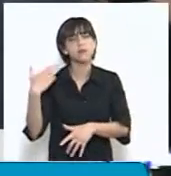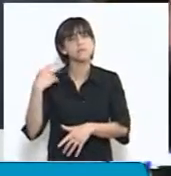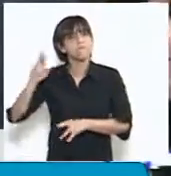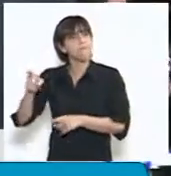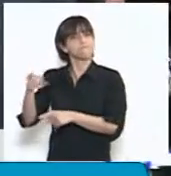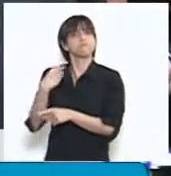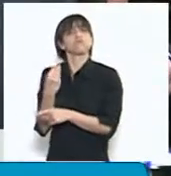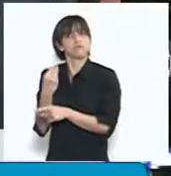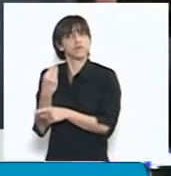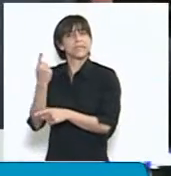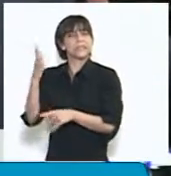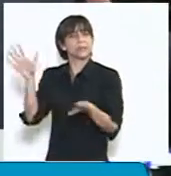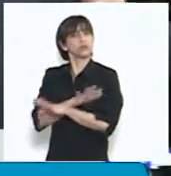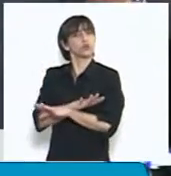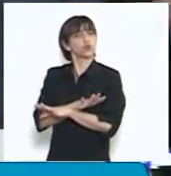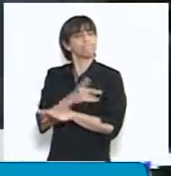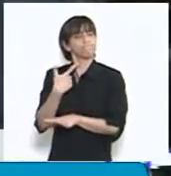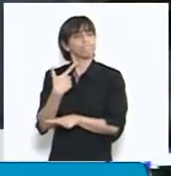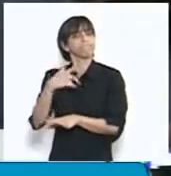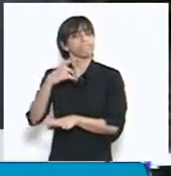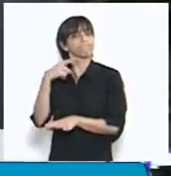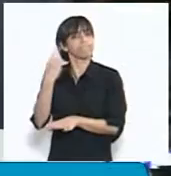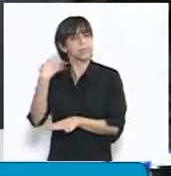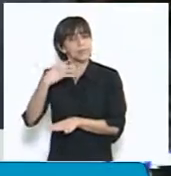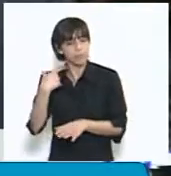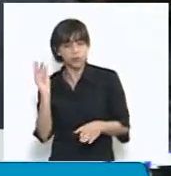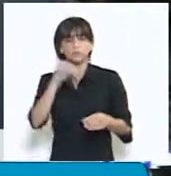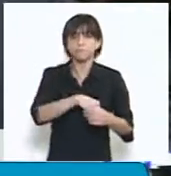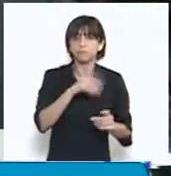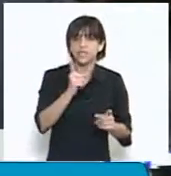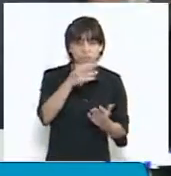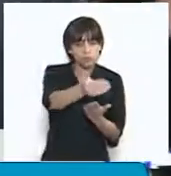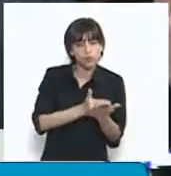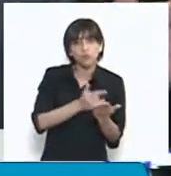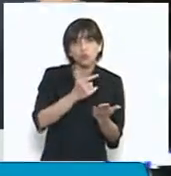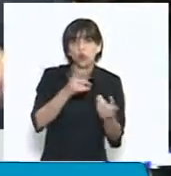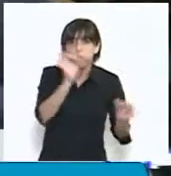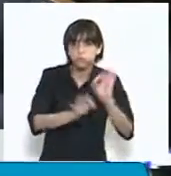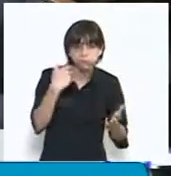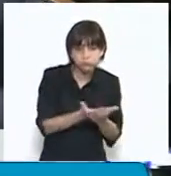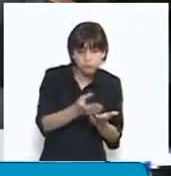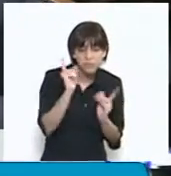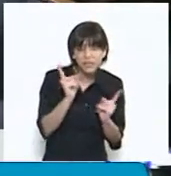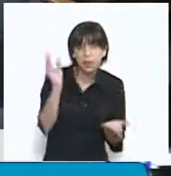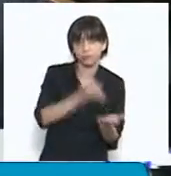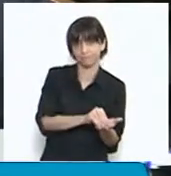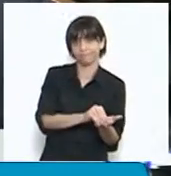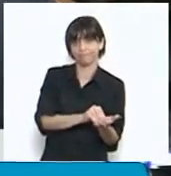una asignatura pendiente, lo deberíamos haber incorporado, ya que lo mencionaron como